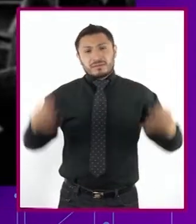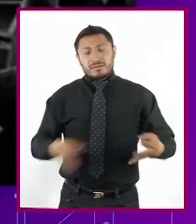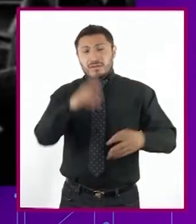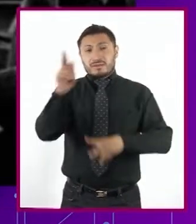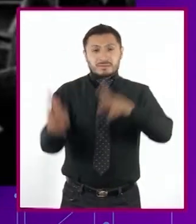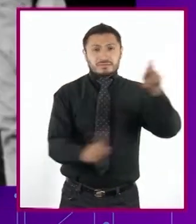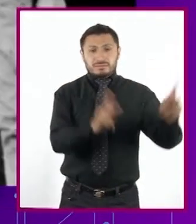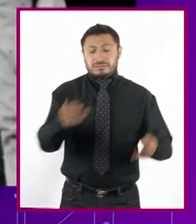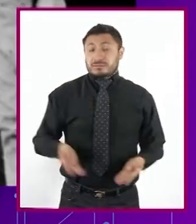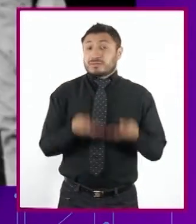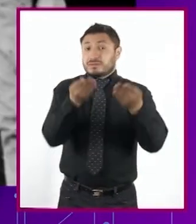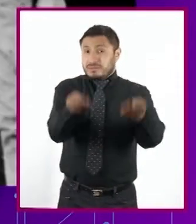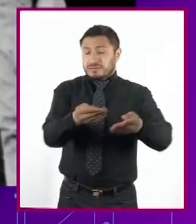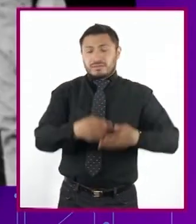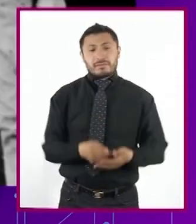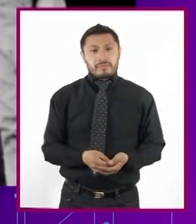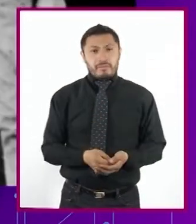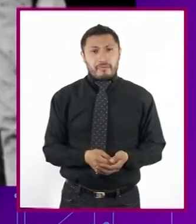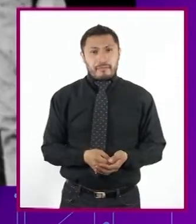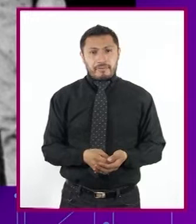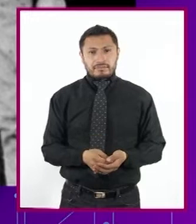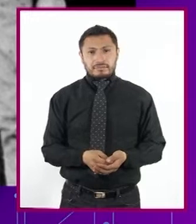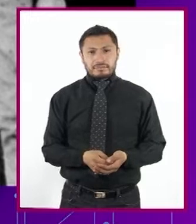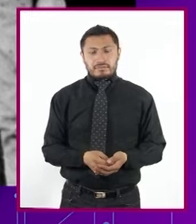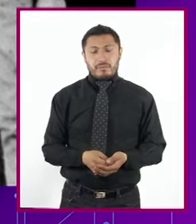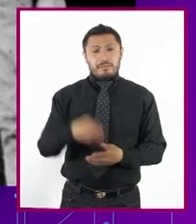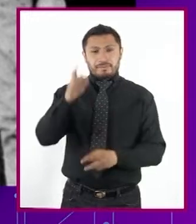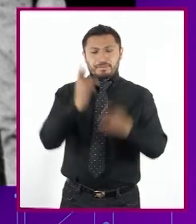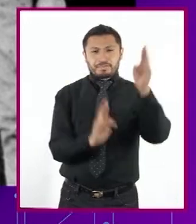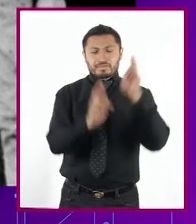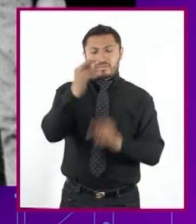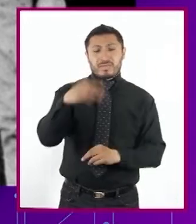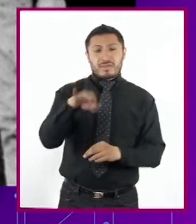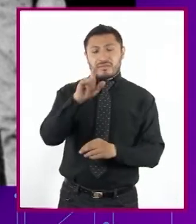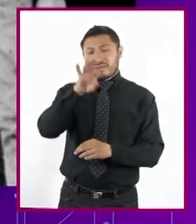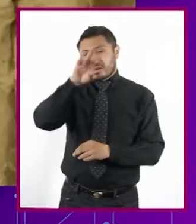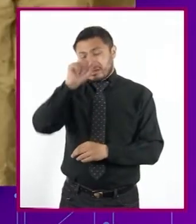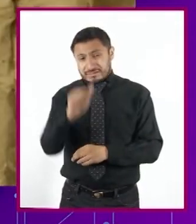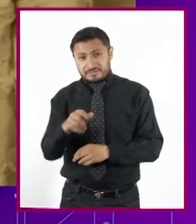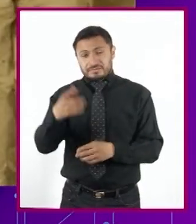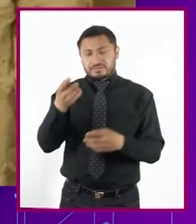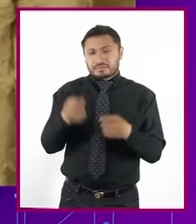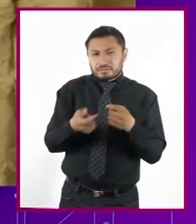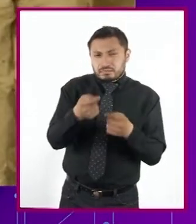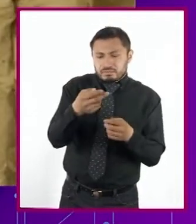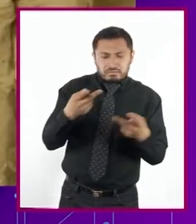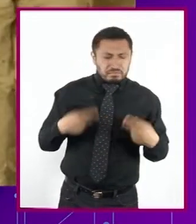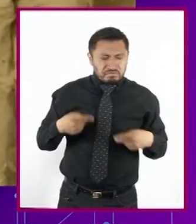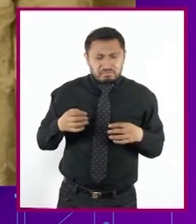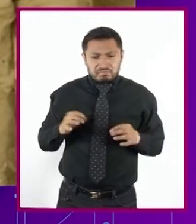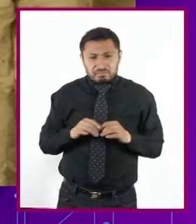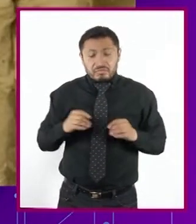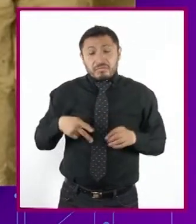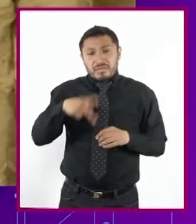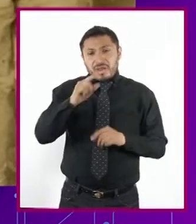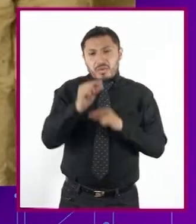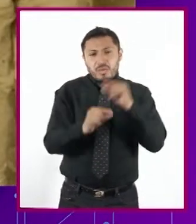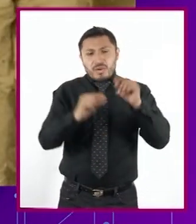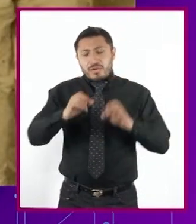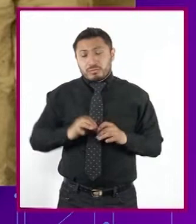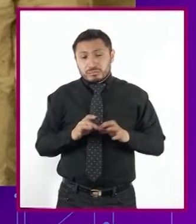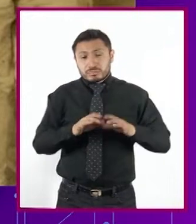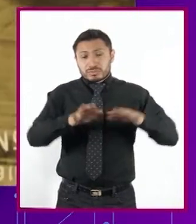pueblos. La revolución maderista comenzó con pocos voluntarios, pero se fue extendiendo por todo el norte del